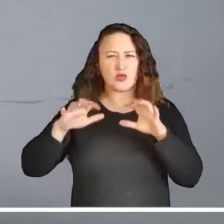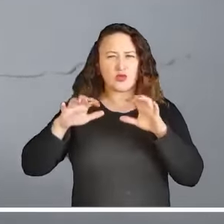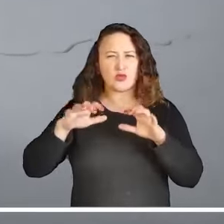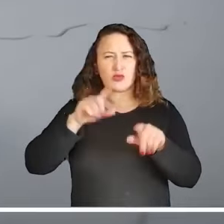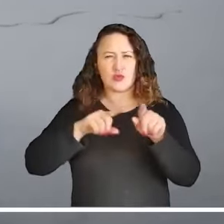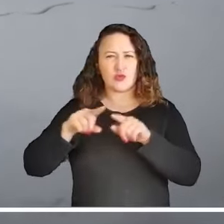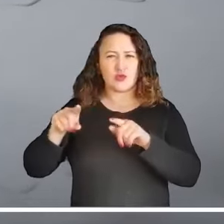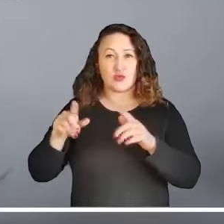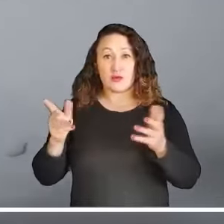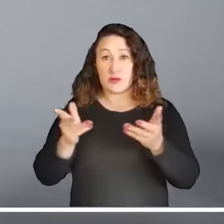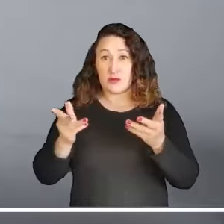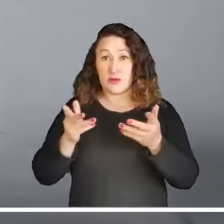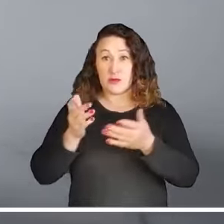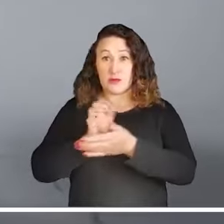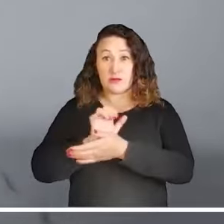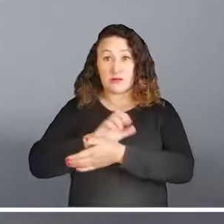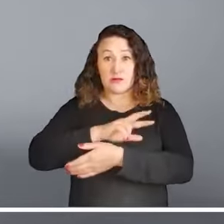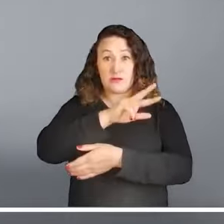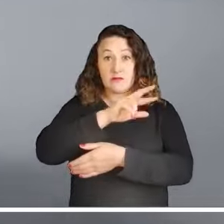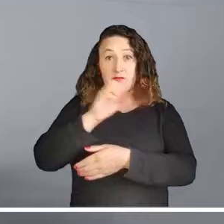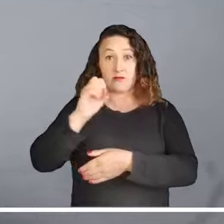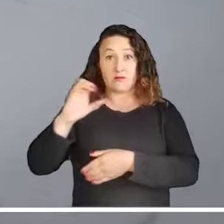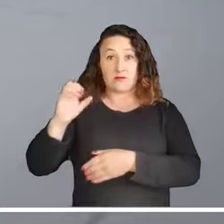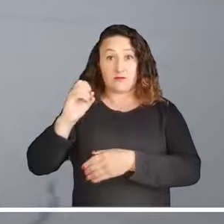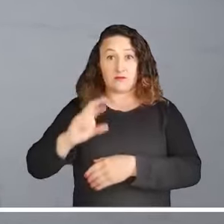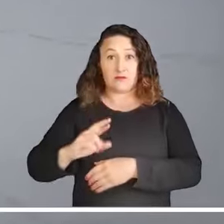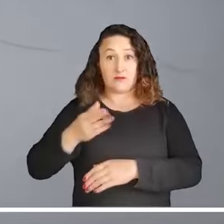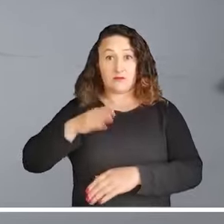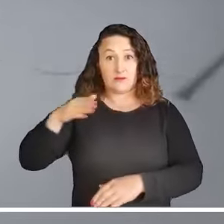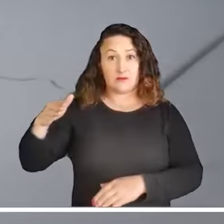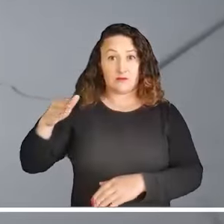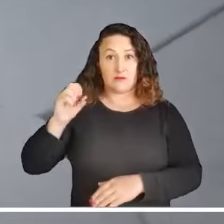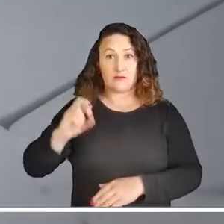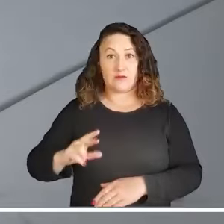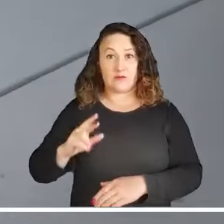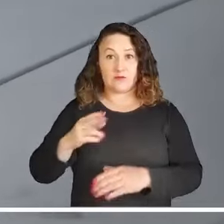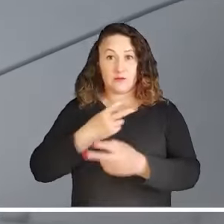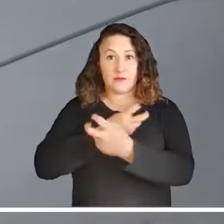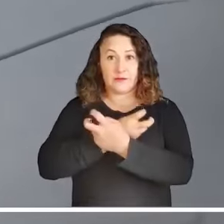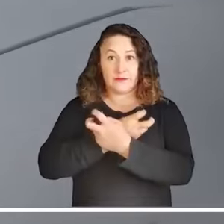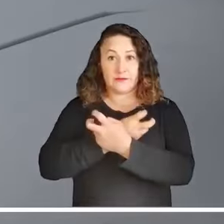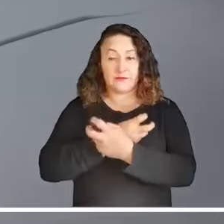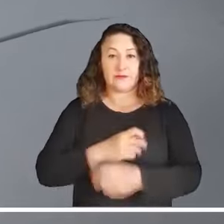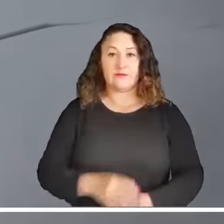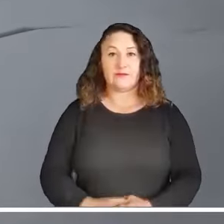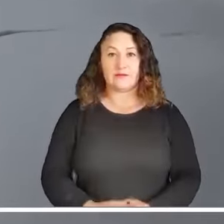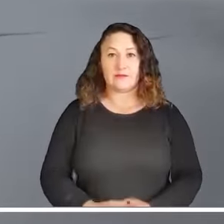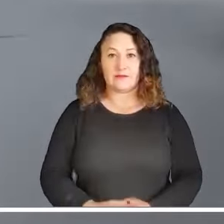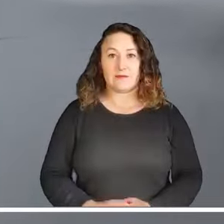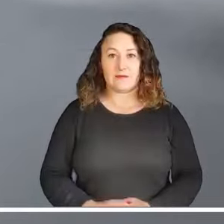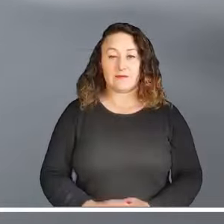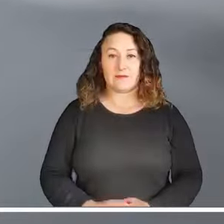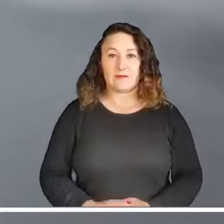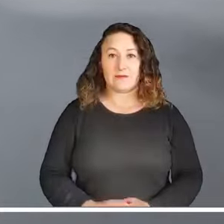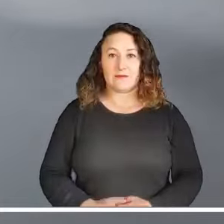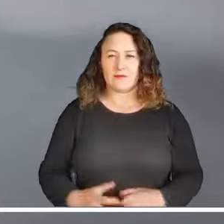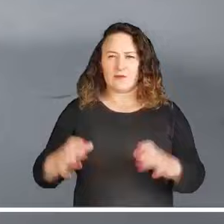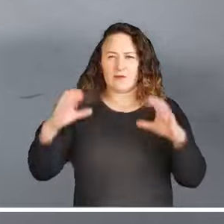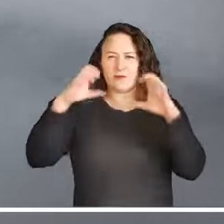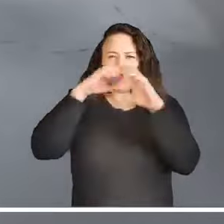El centro del país podría registrar algunas lloviznas en zonas del eje cafetero, occidente y sur de Antioquia y sur de